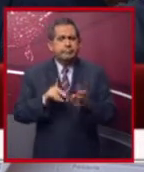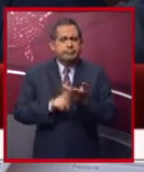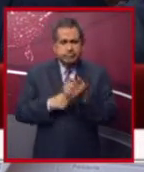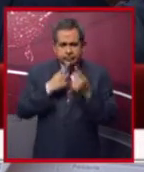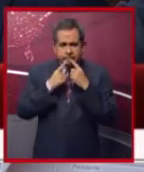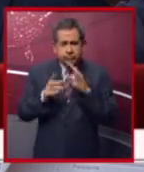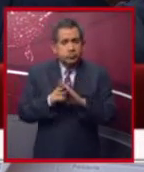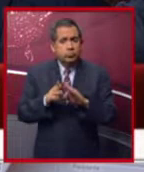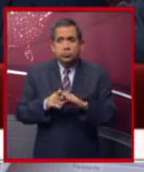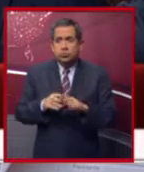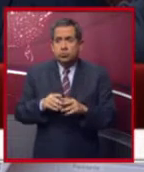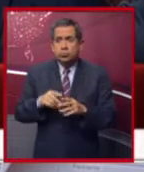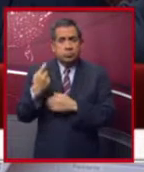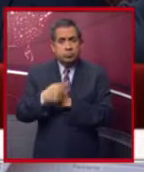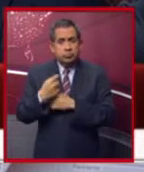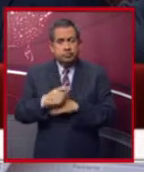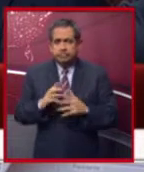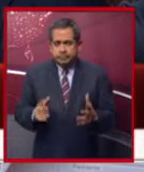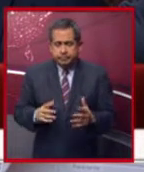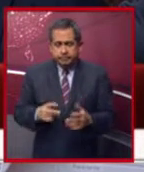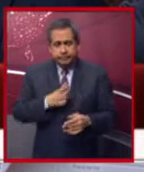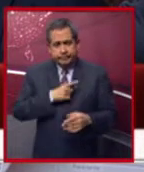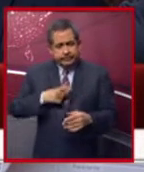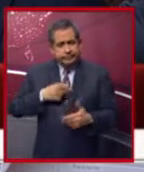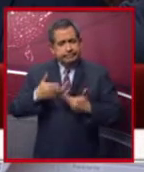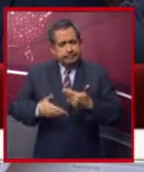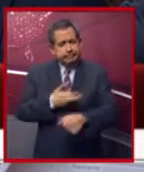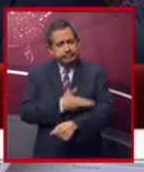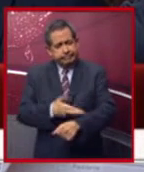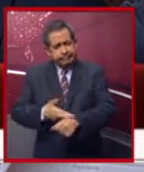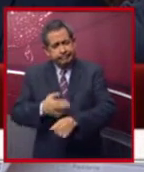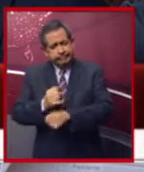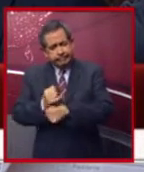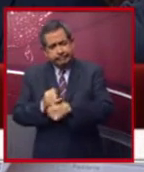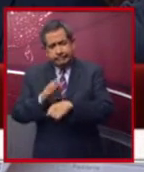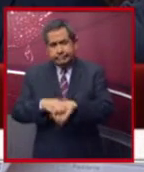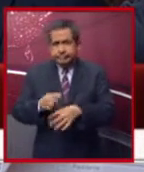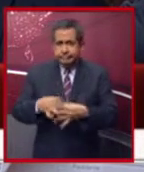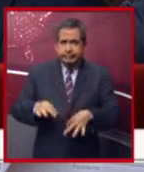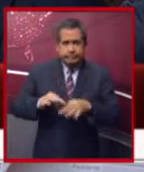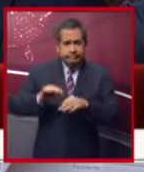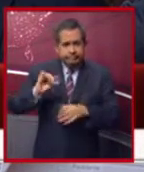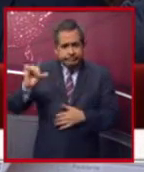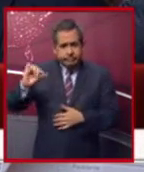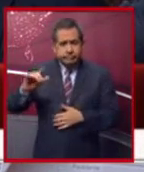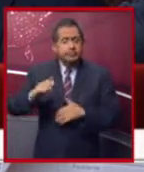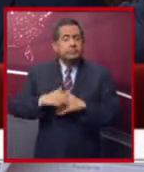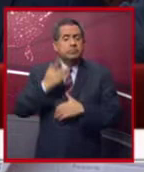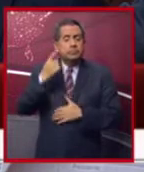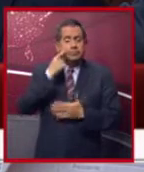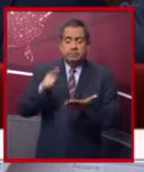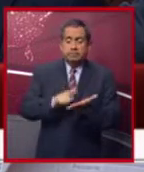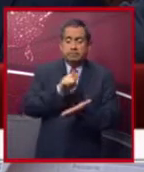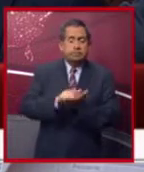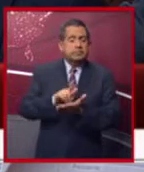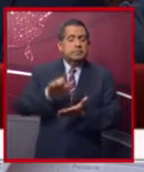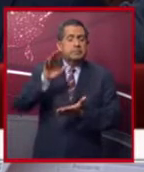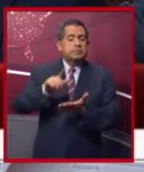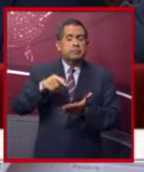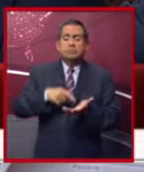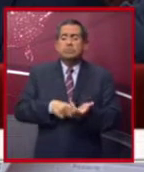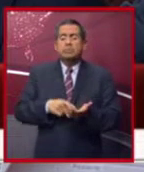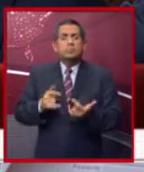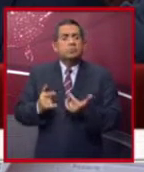se hacen de manera automática, requiere un profundo proceso de investigación de especialistas porque pareciera que la ley se menciona los